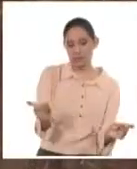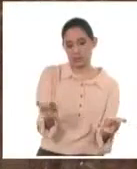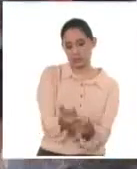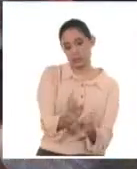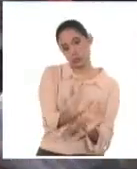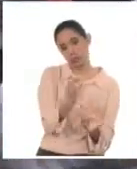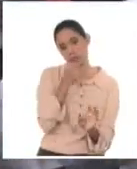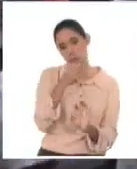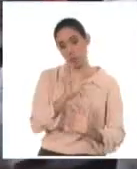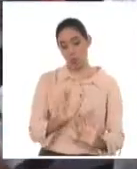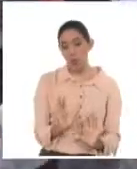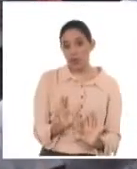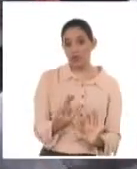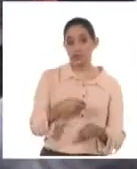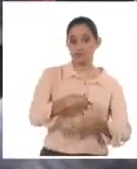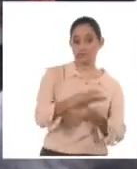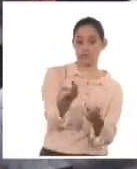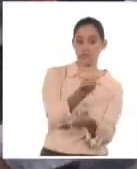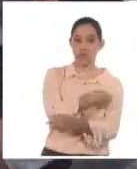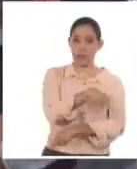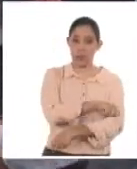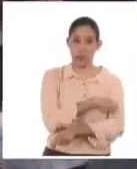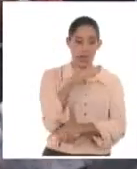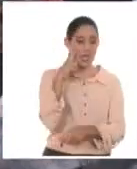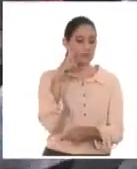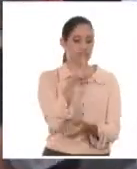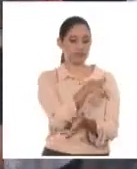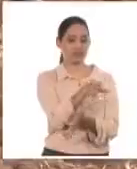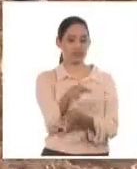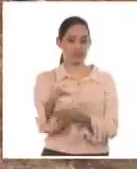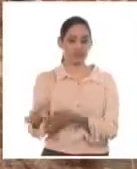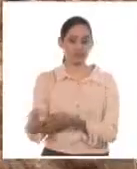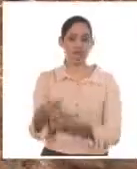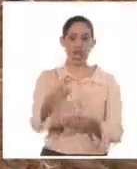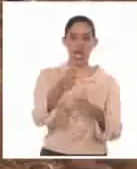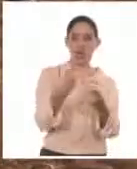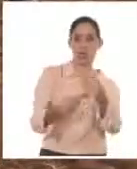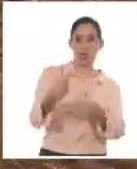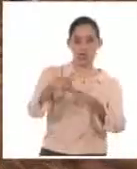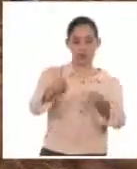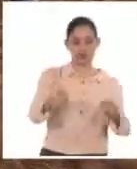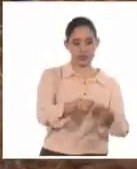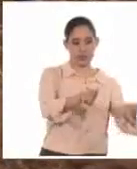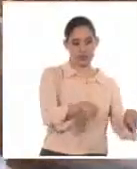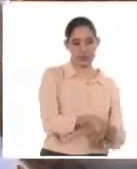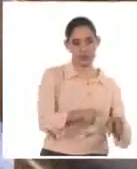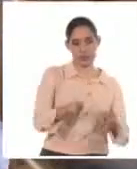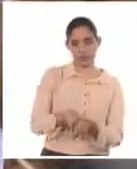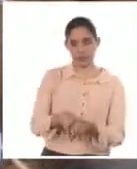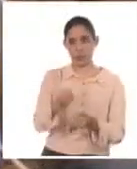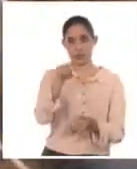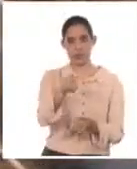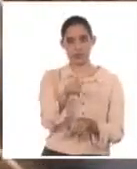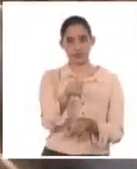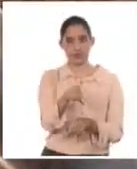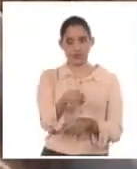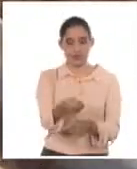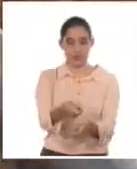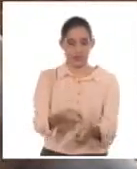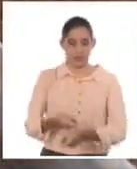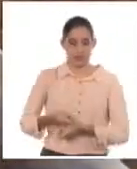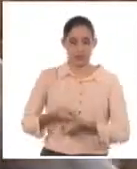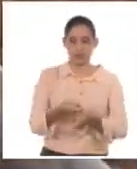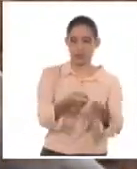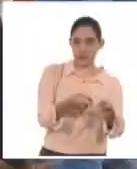recorrer la finca, el jefe de Estado apreció la instalación en las áreas que no cubre la máquina de pivote central de un sistema de riego por